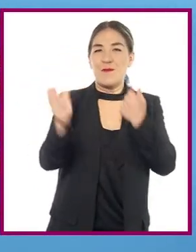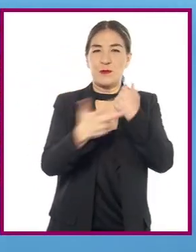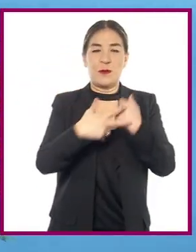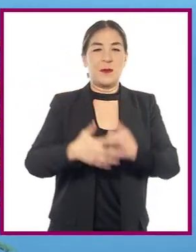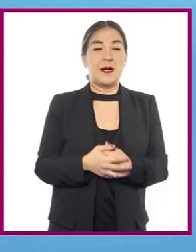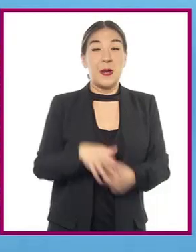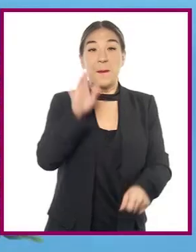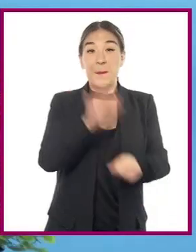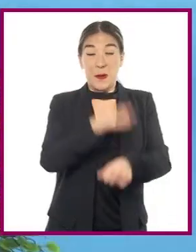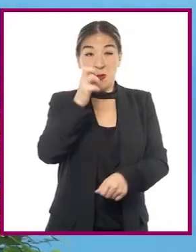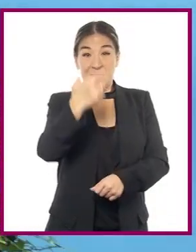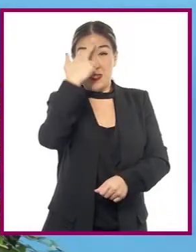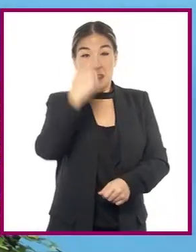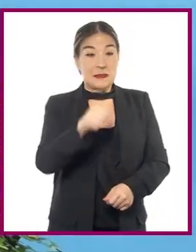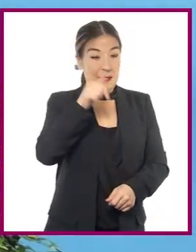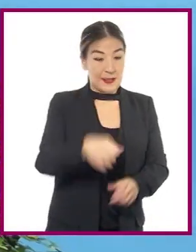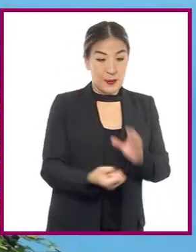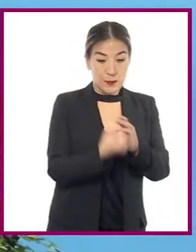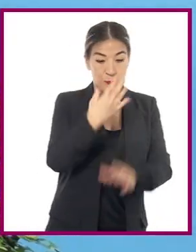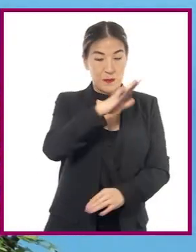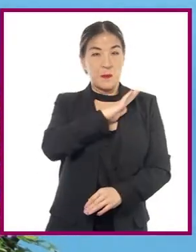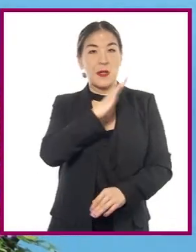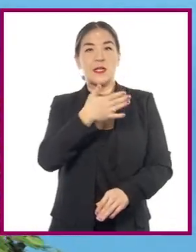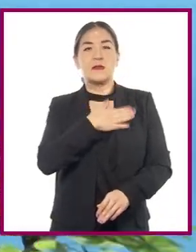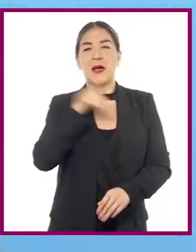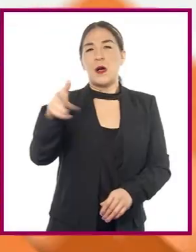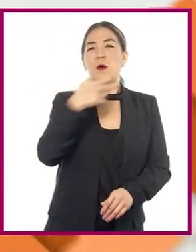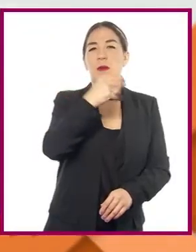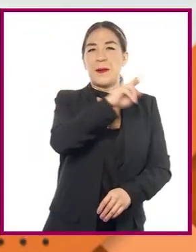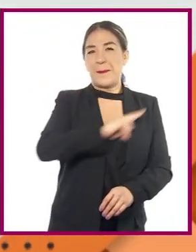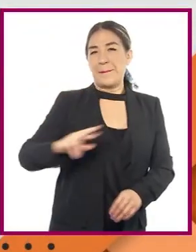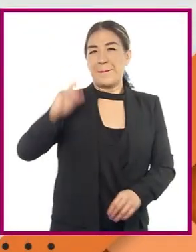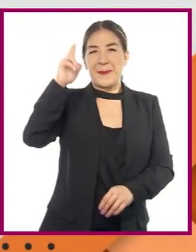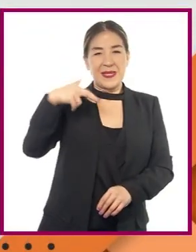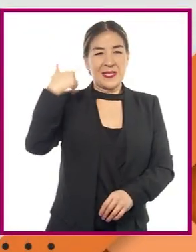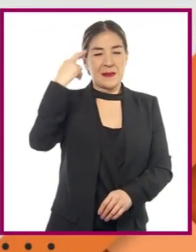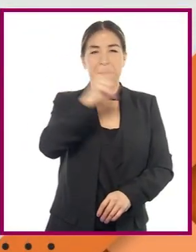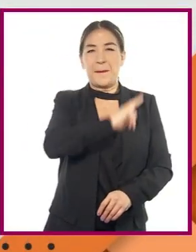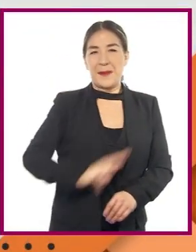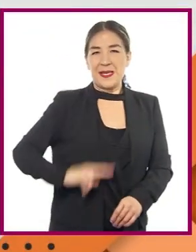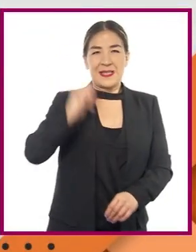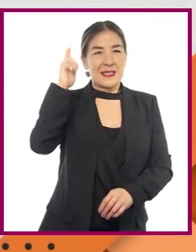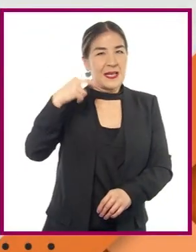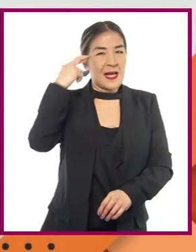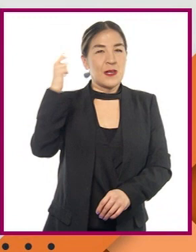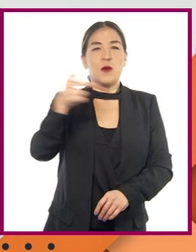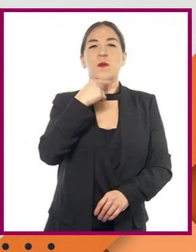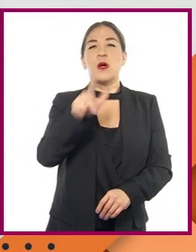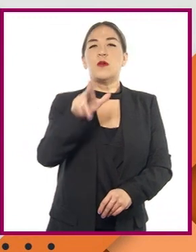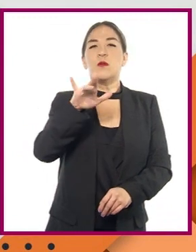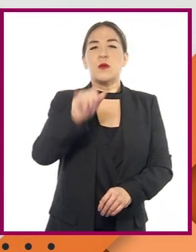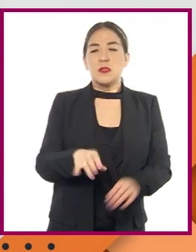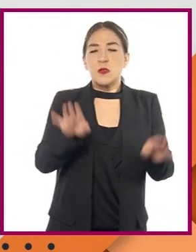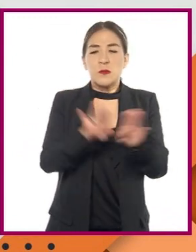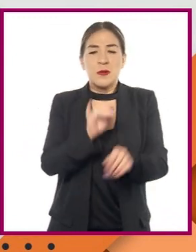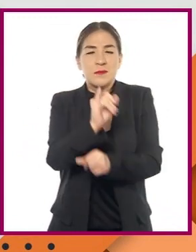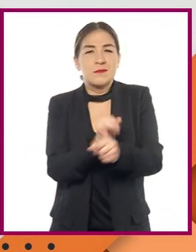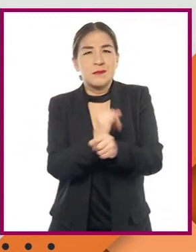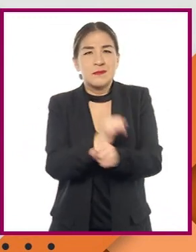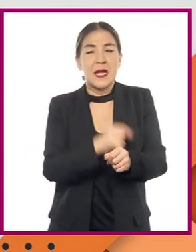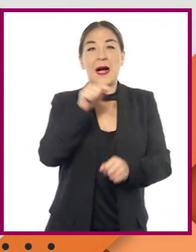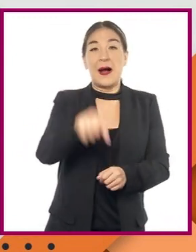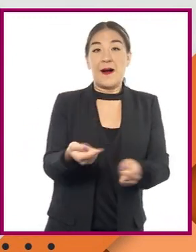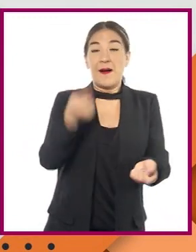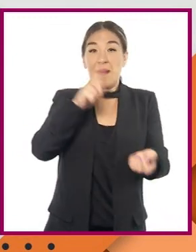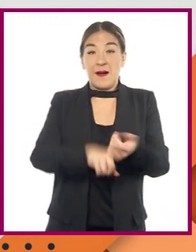vez consolidada la Nueva España, el virrey Luis de Velasco organizó una expedición de colonización que